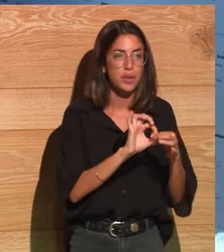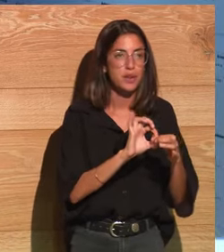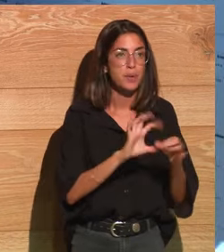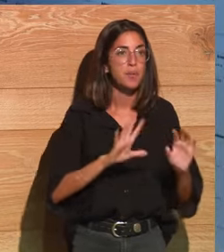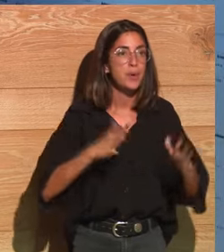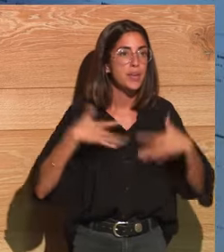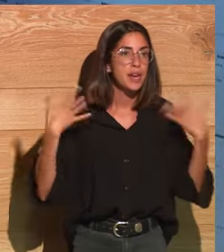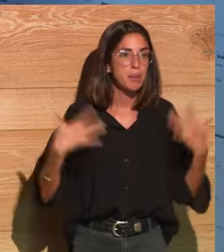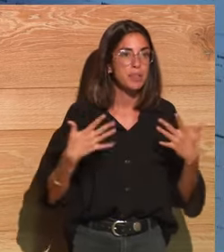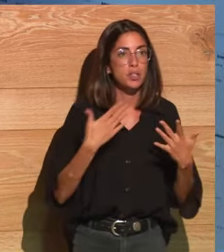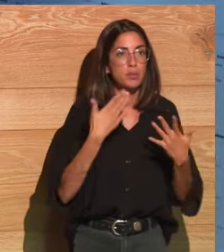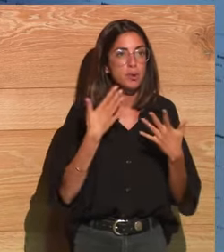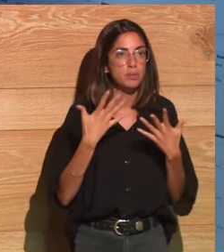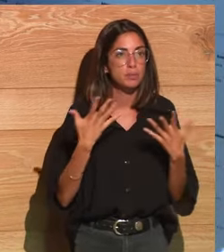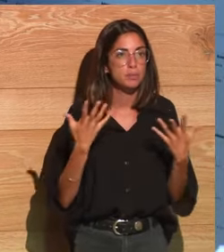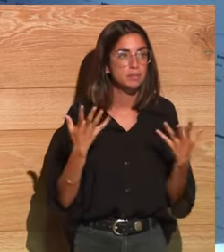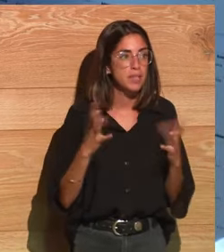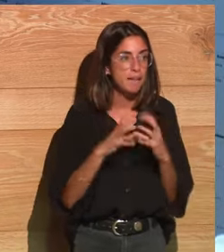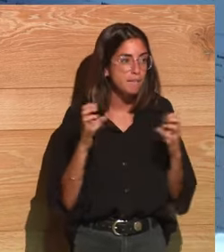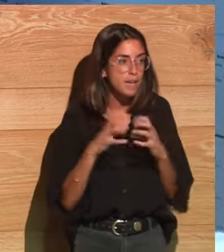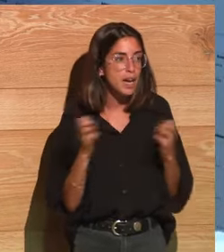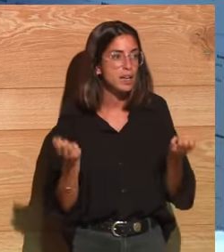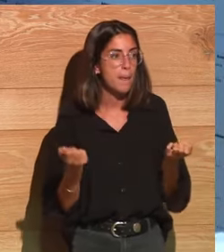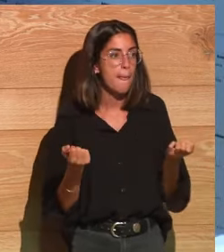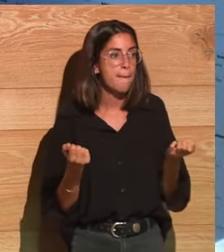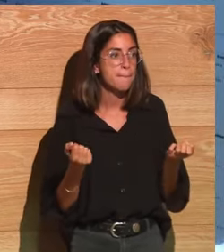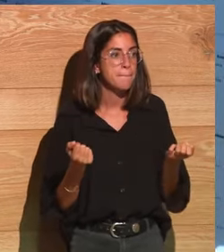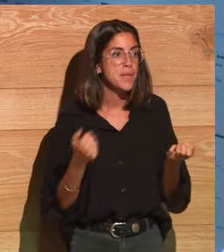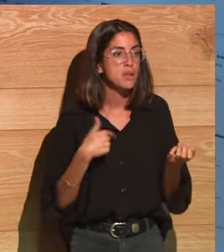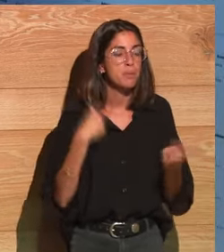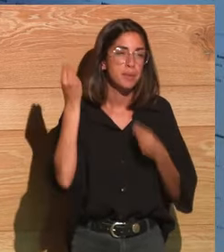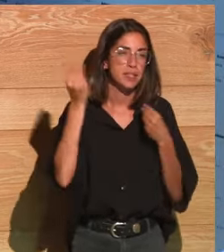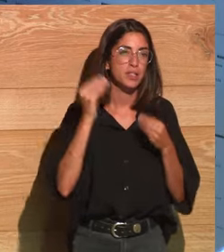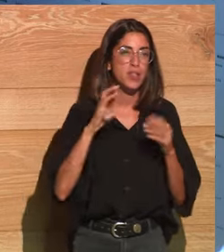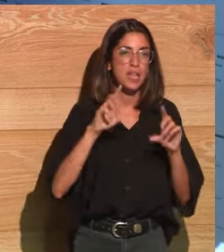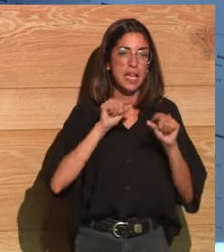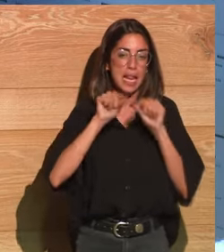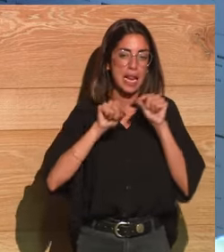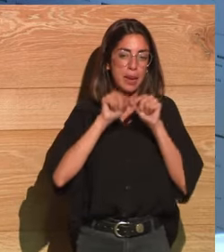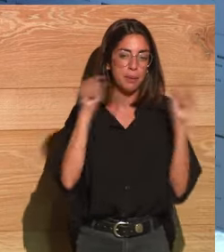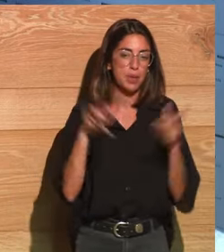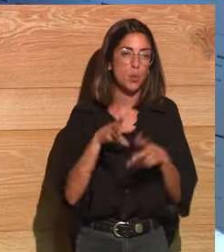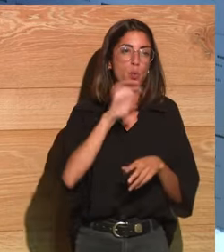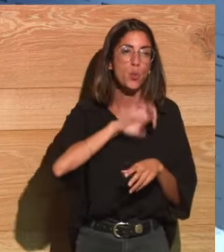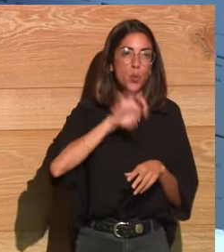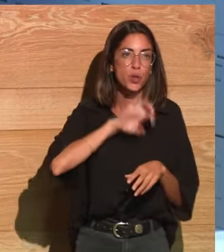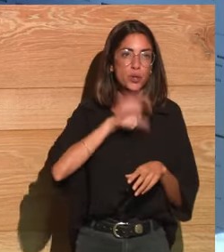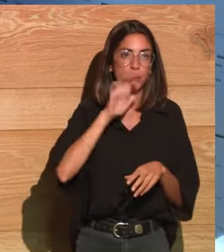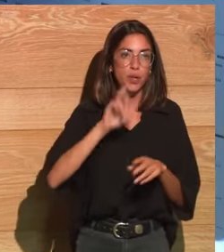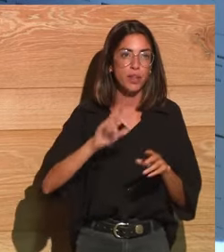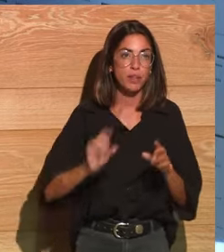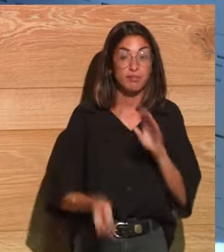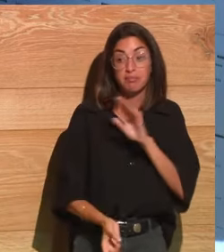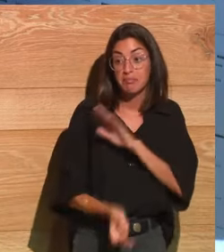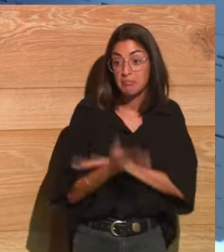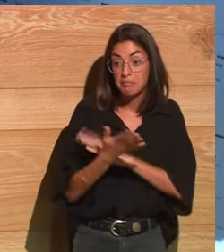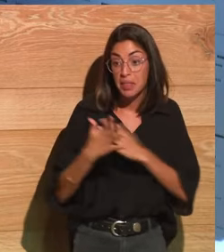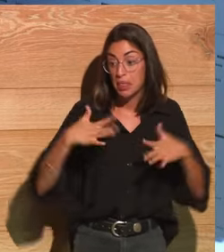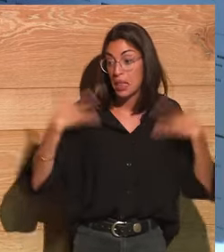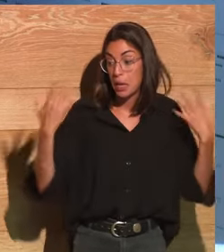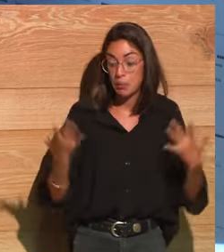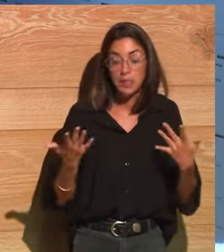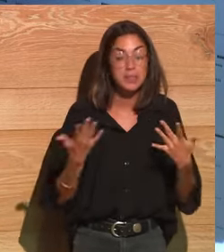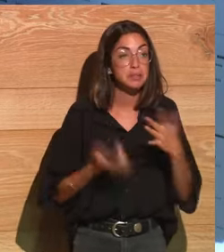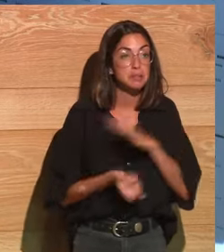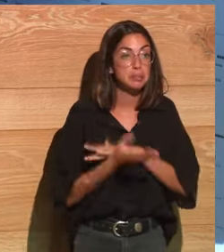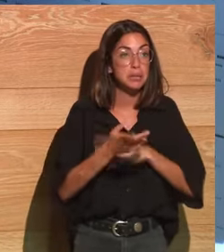vienen esas pulsiones de, ¿no? Que bueno, yo creo que también es otra cosa que fue curiosa en la pandemia, ¿no? Que de repente salieron deportistas de debajo de las piedras. Ah,